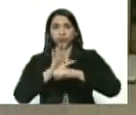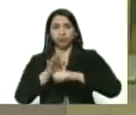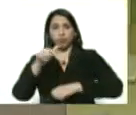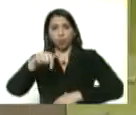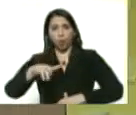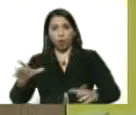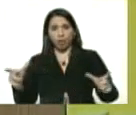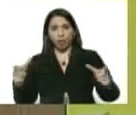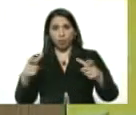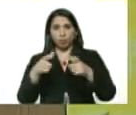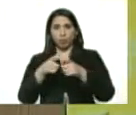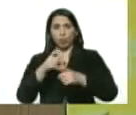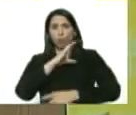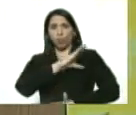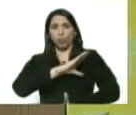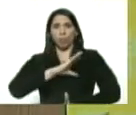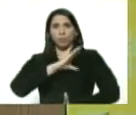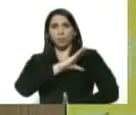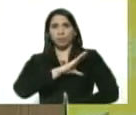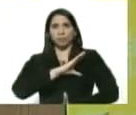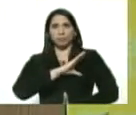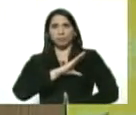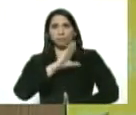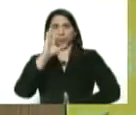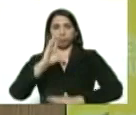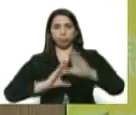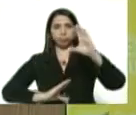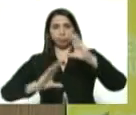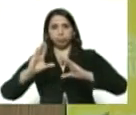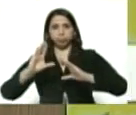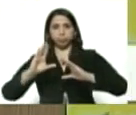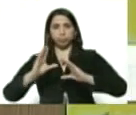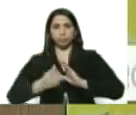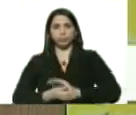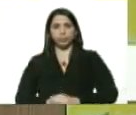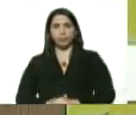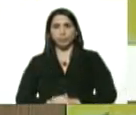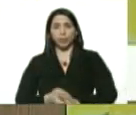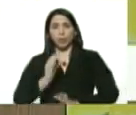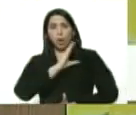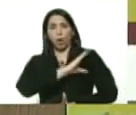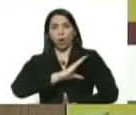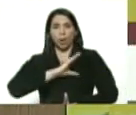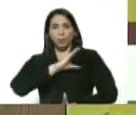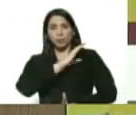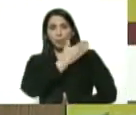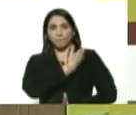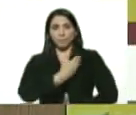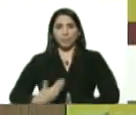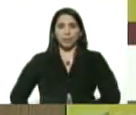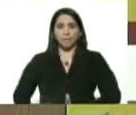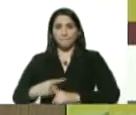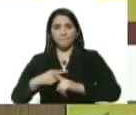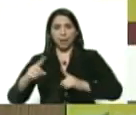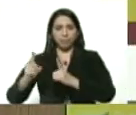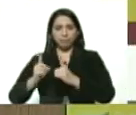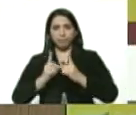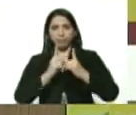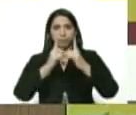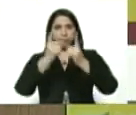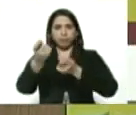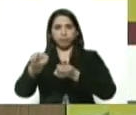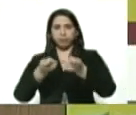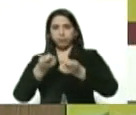se reunió el comité científico epidemiológico de la comisión presidencial para el seguimiento y